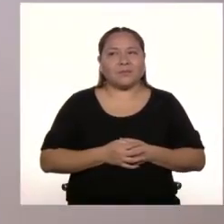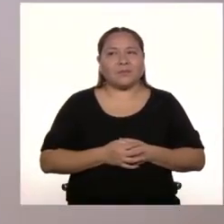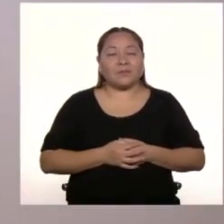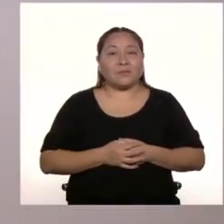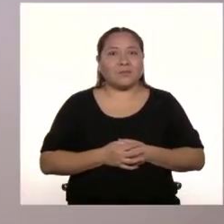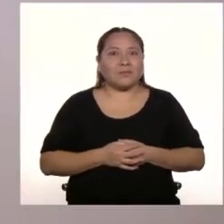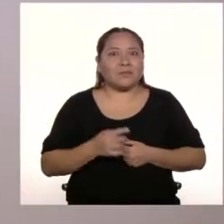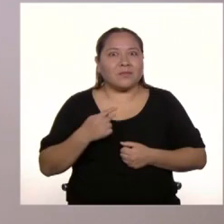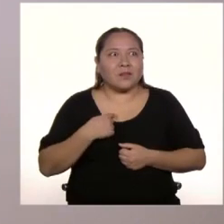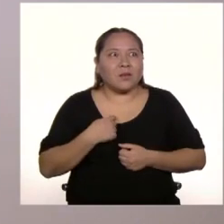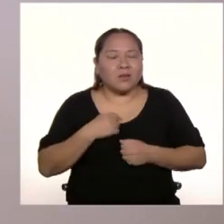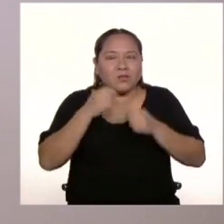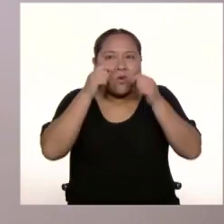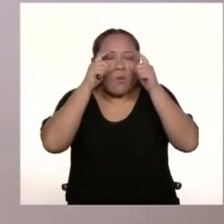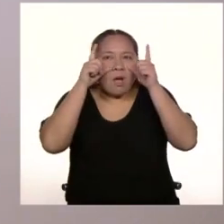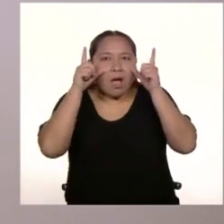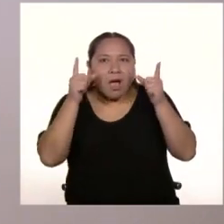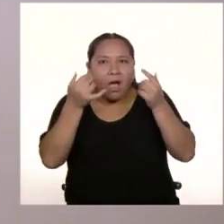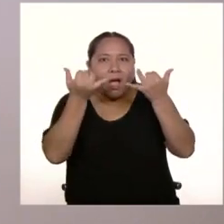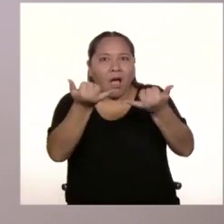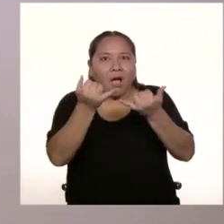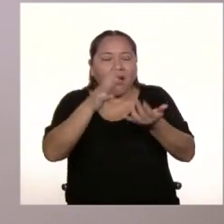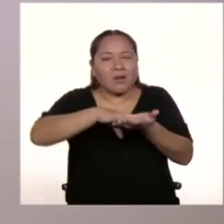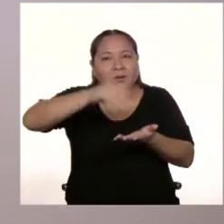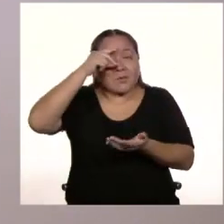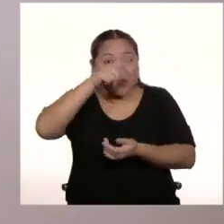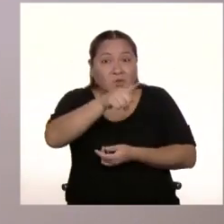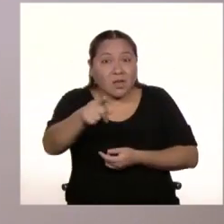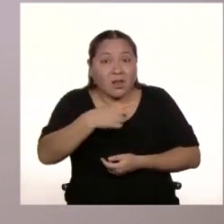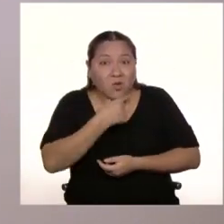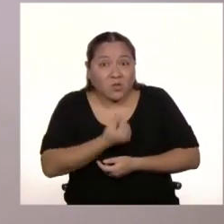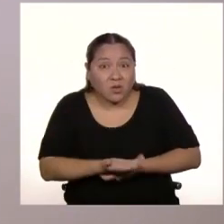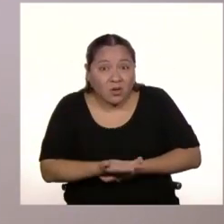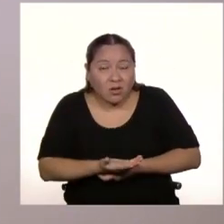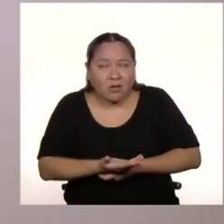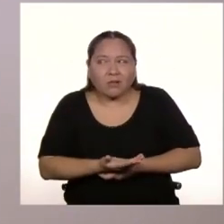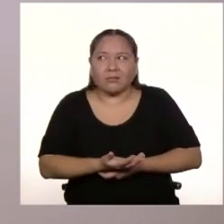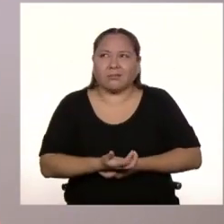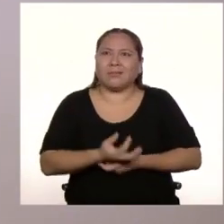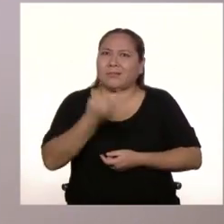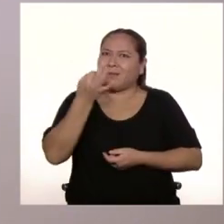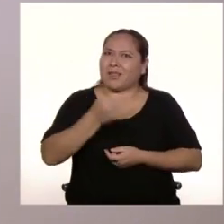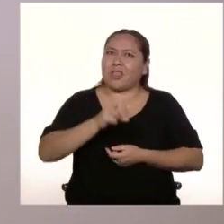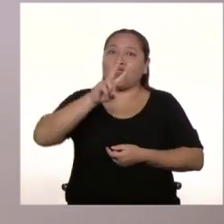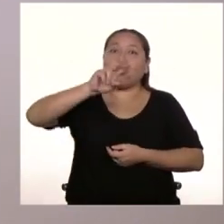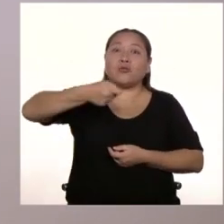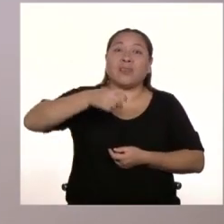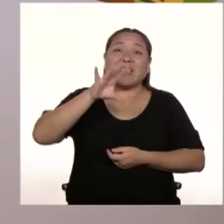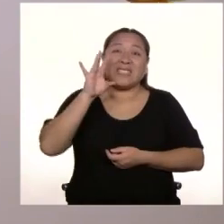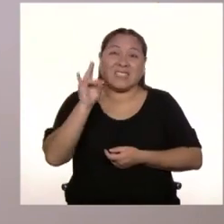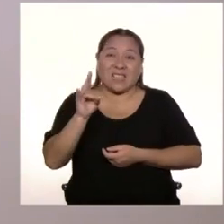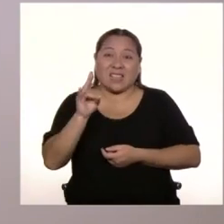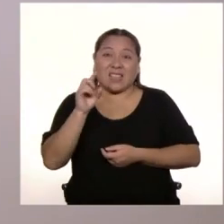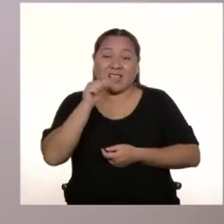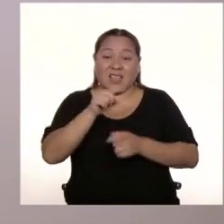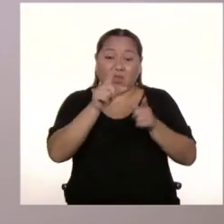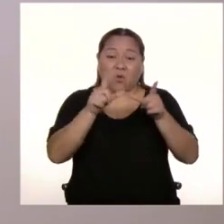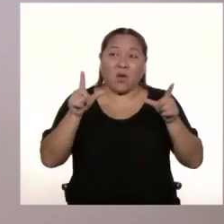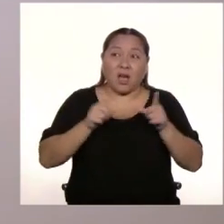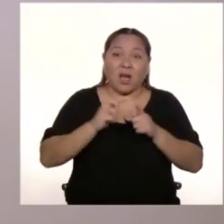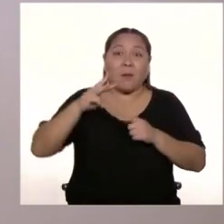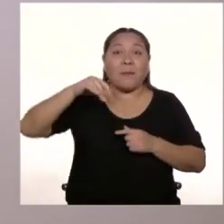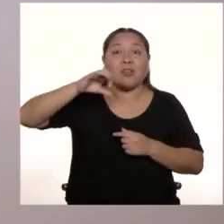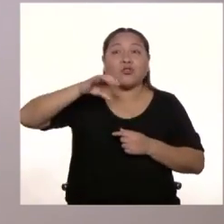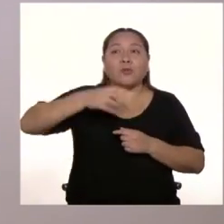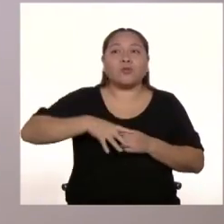Me he quedado fascinada con lo que hemos aprendido hoy. ¿Ustedes? Con razón, en el año 2007, Machu Picchu fue elegida como una